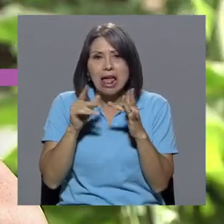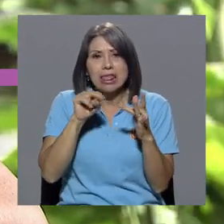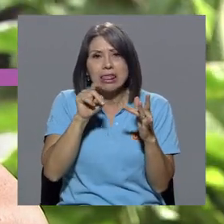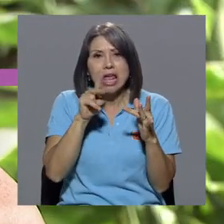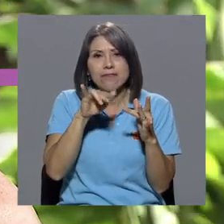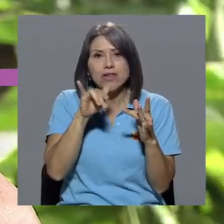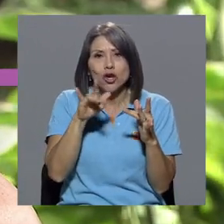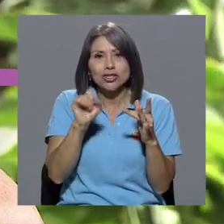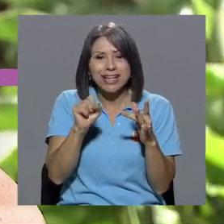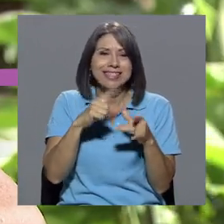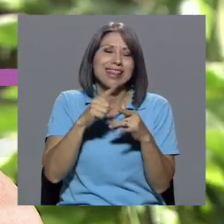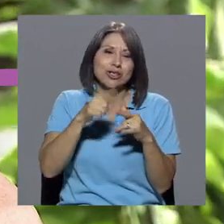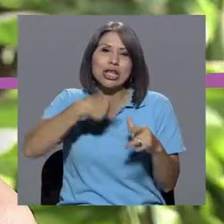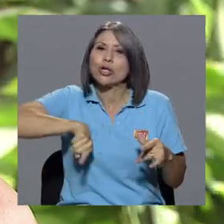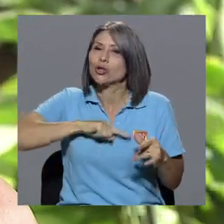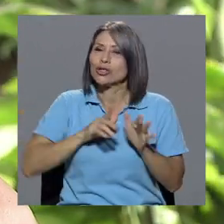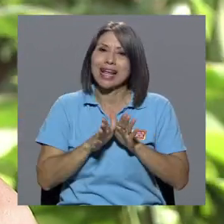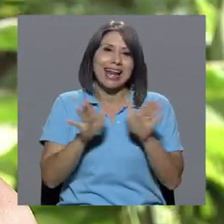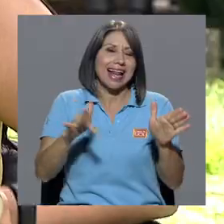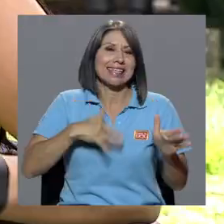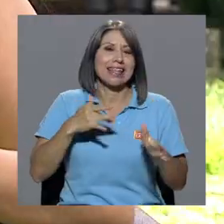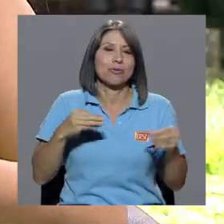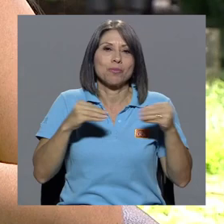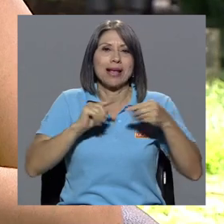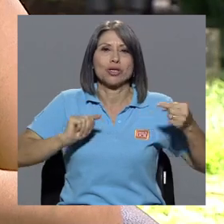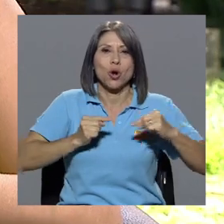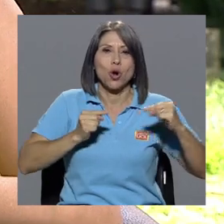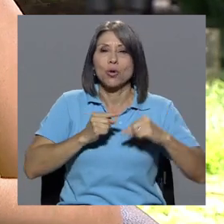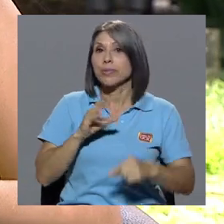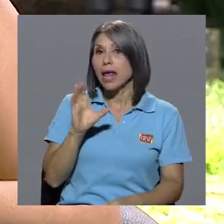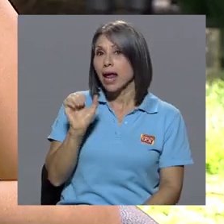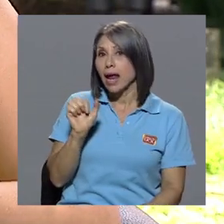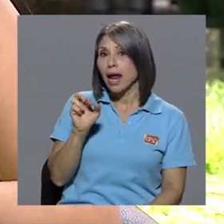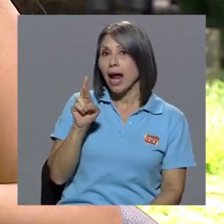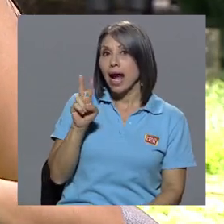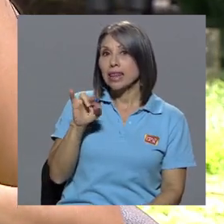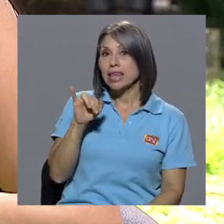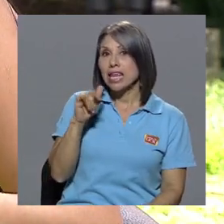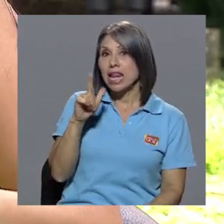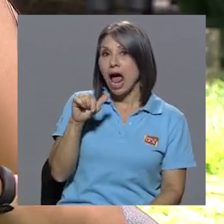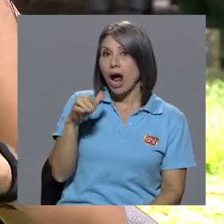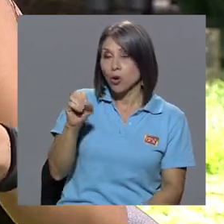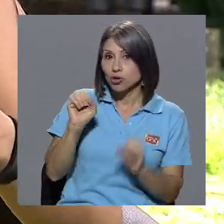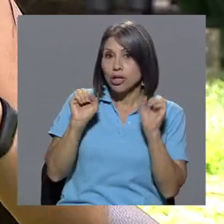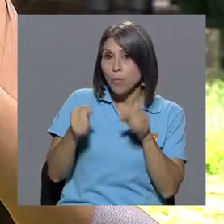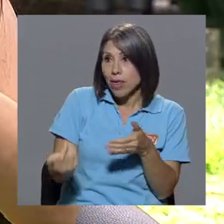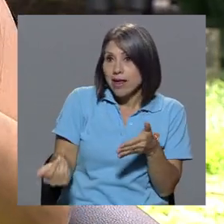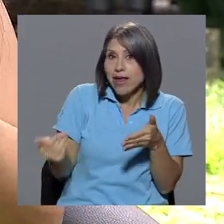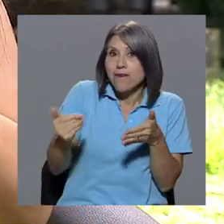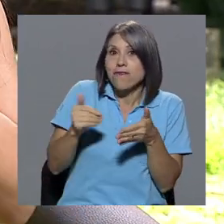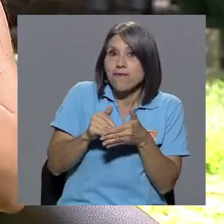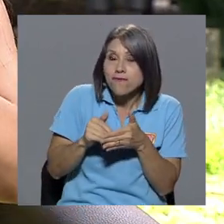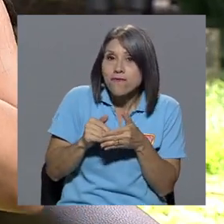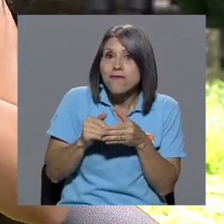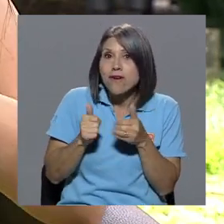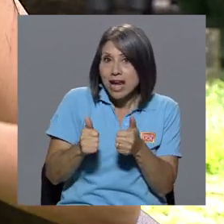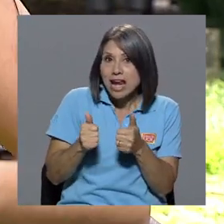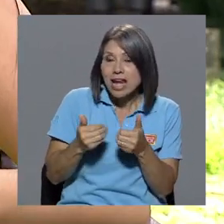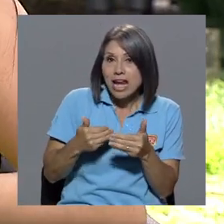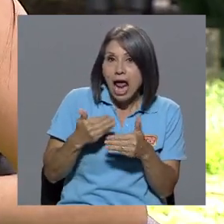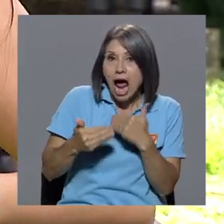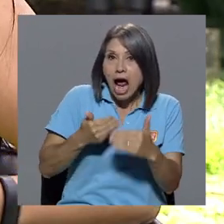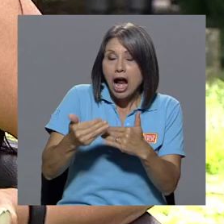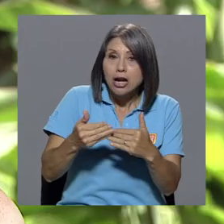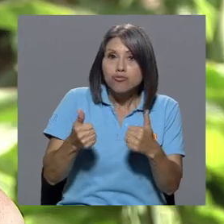nosotros tendemos a sentir más dolor en general. Doctora, ¿y el cartílago se puede regenerar o hay alguna forma de revertir